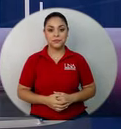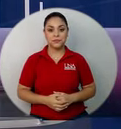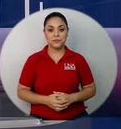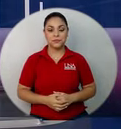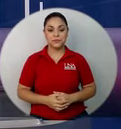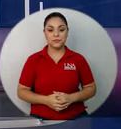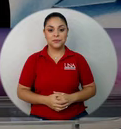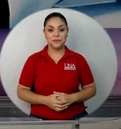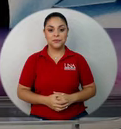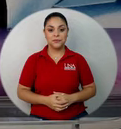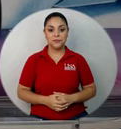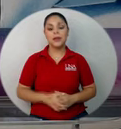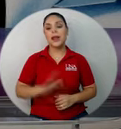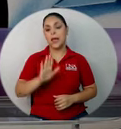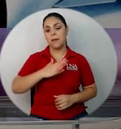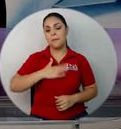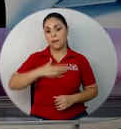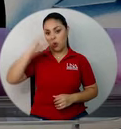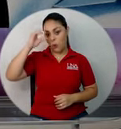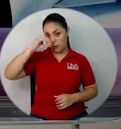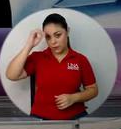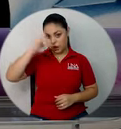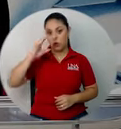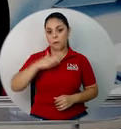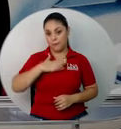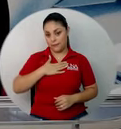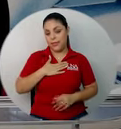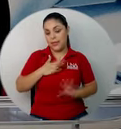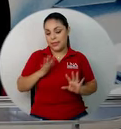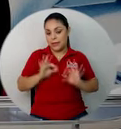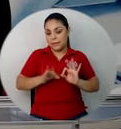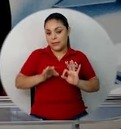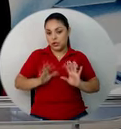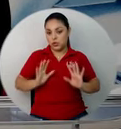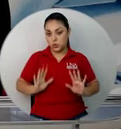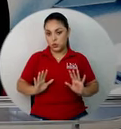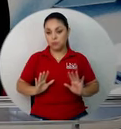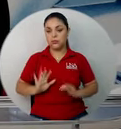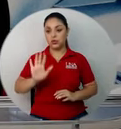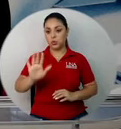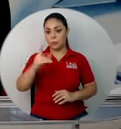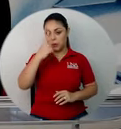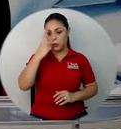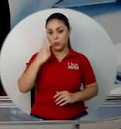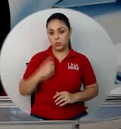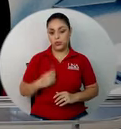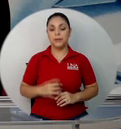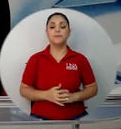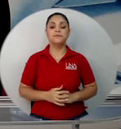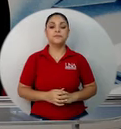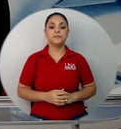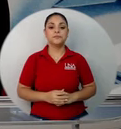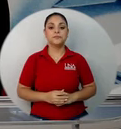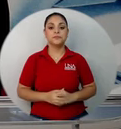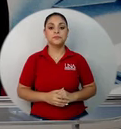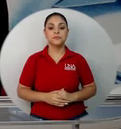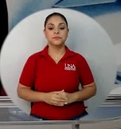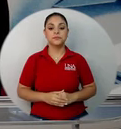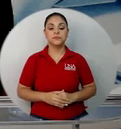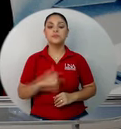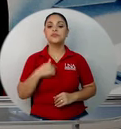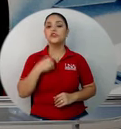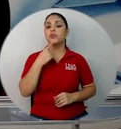Y tal vez, que es mi opinión, ¿verdad?, y mi interpretación en función de su pregunta o el argumento, Maribel, que